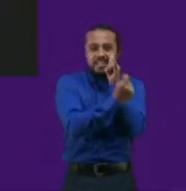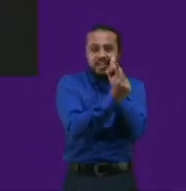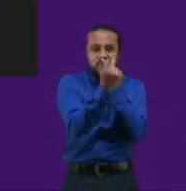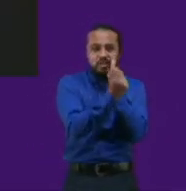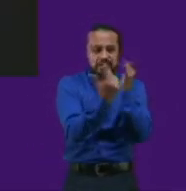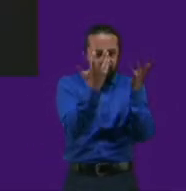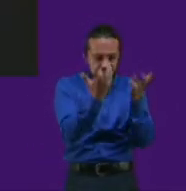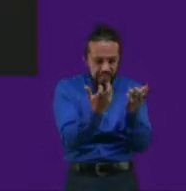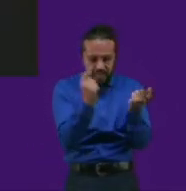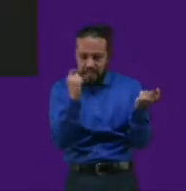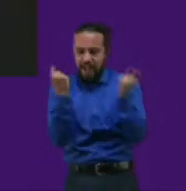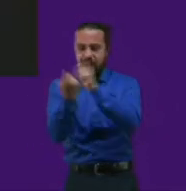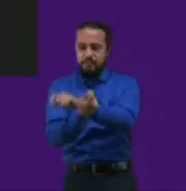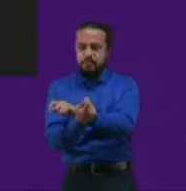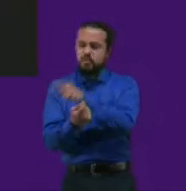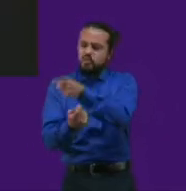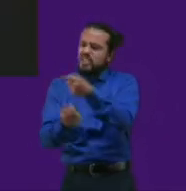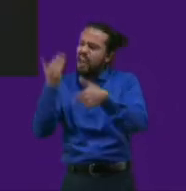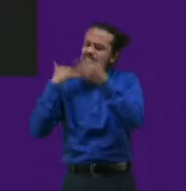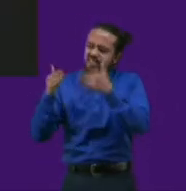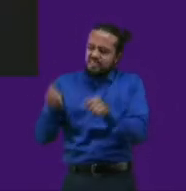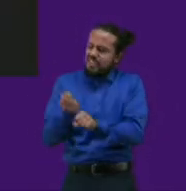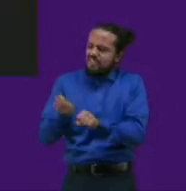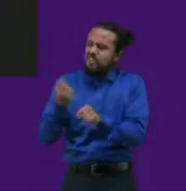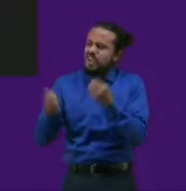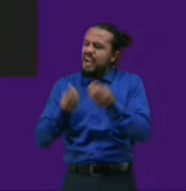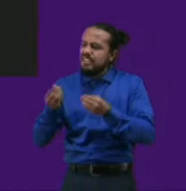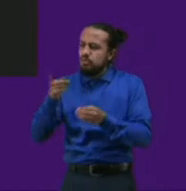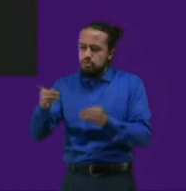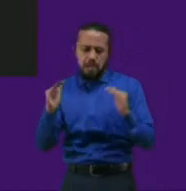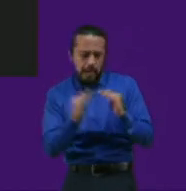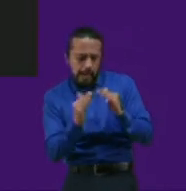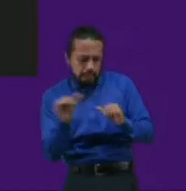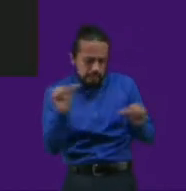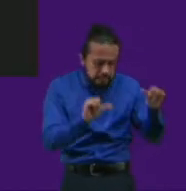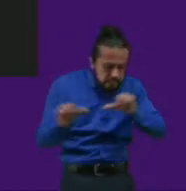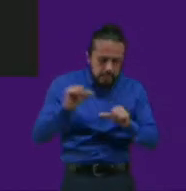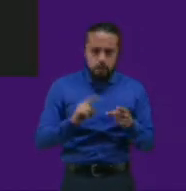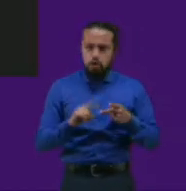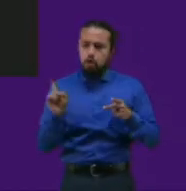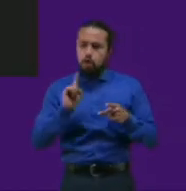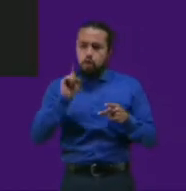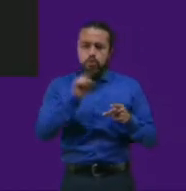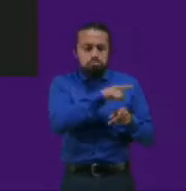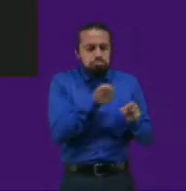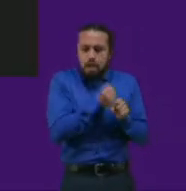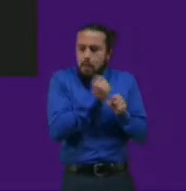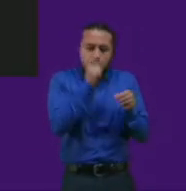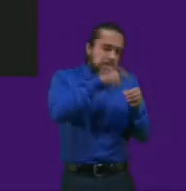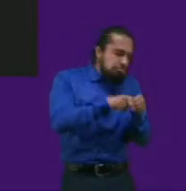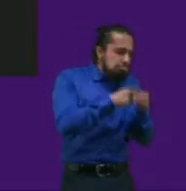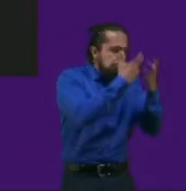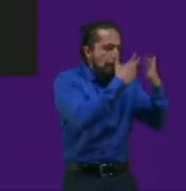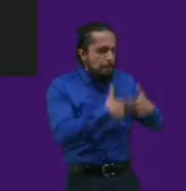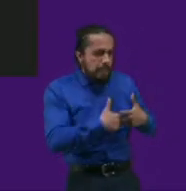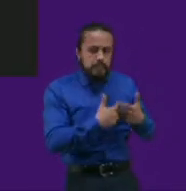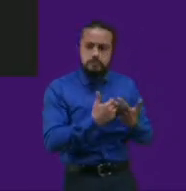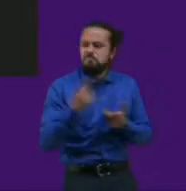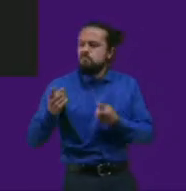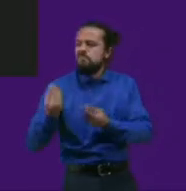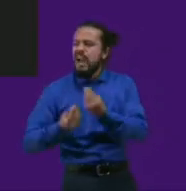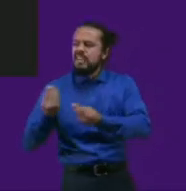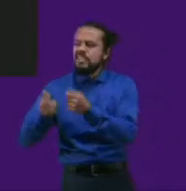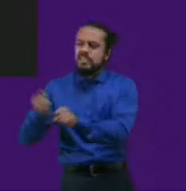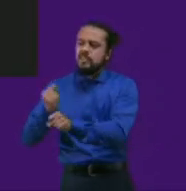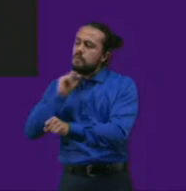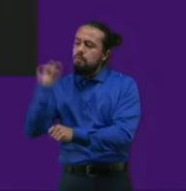tú? ¿Eras empleada? ¿Eras ama de casa? ¿Qué era lo que te llenaba el día antes de